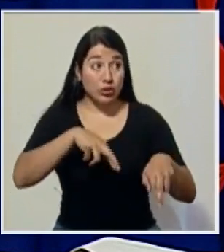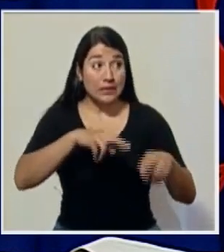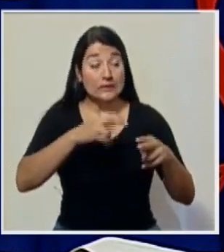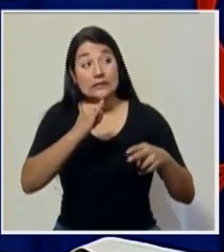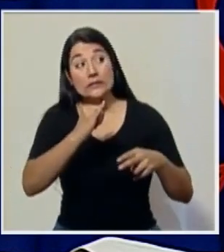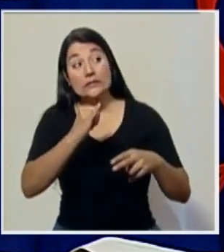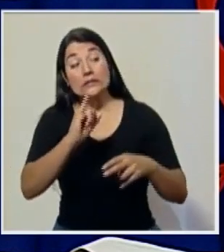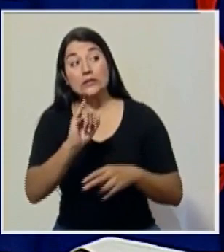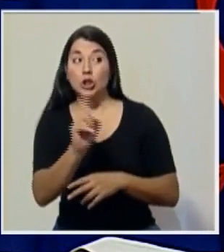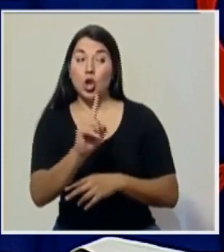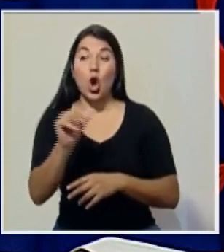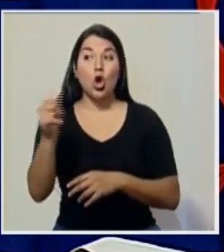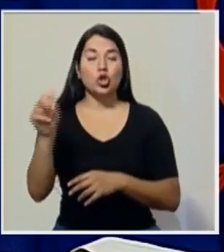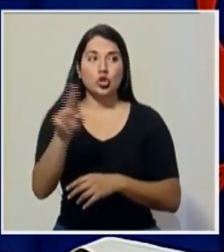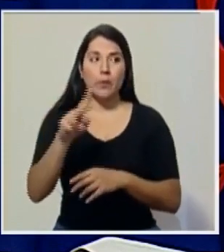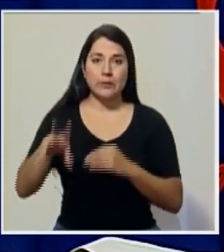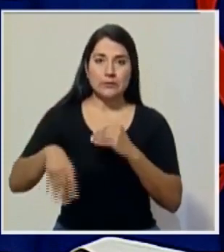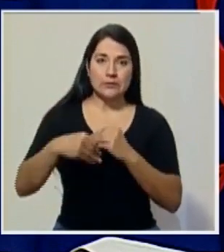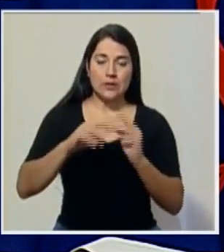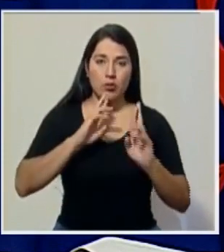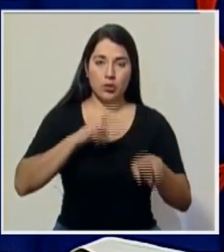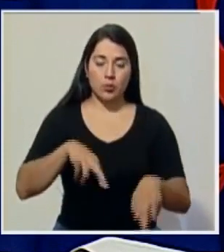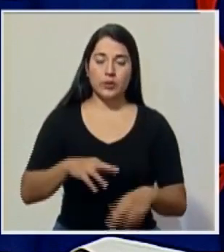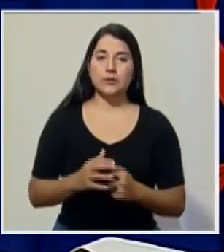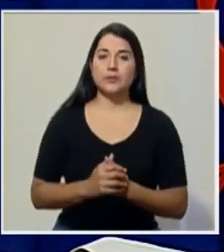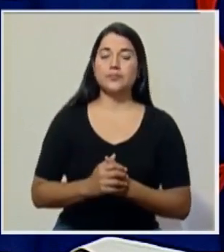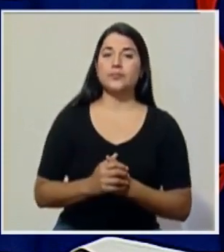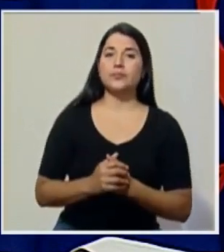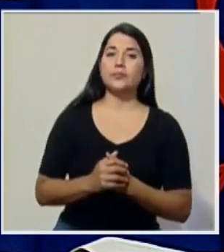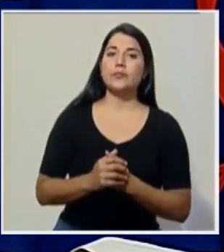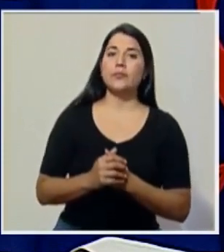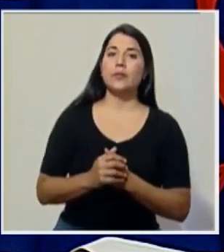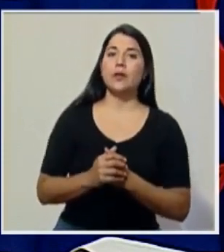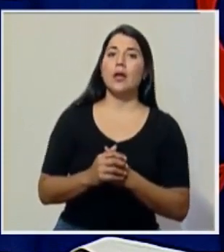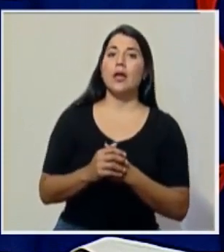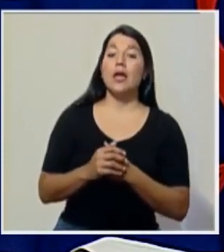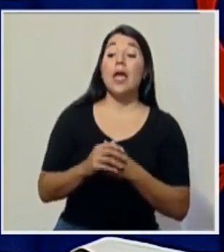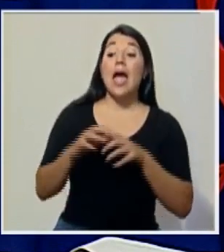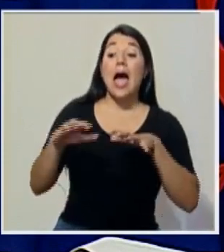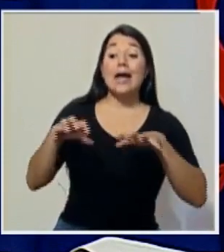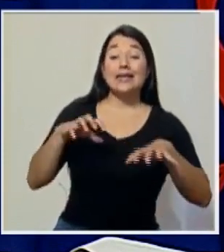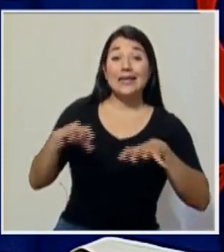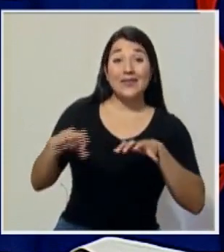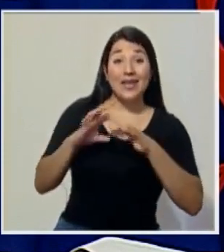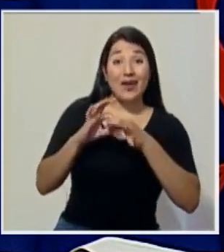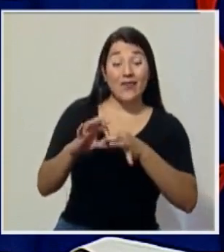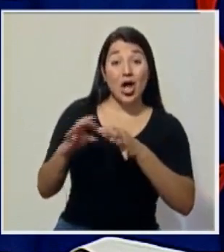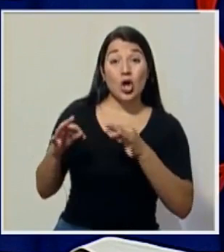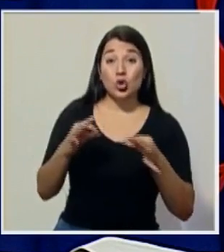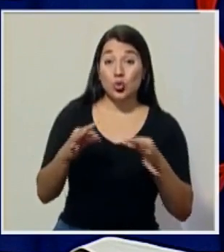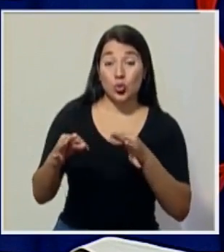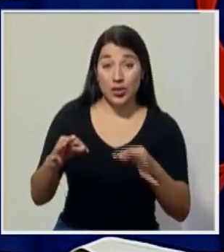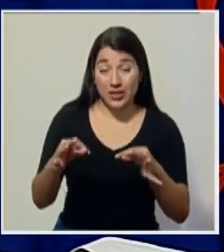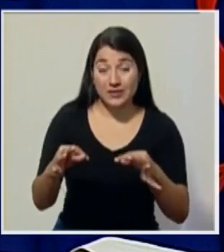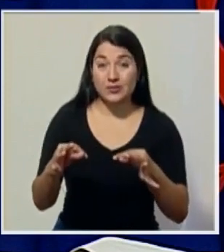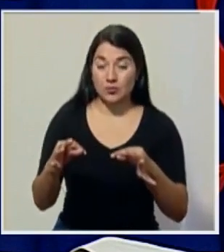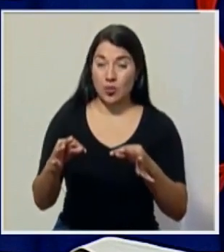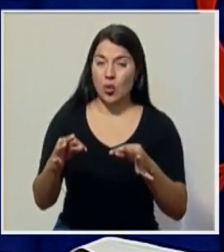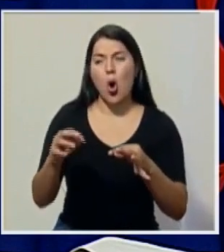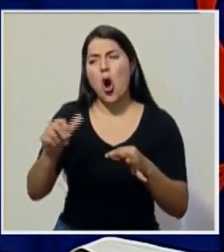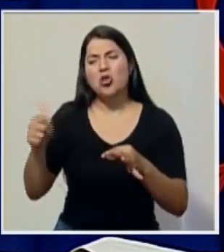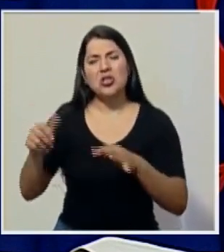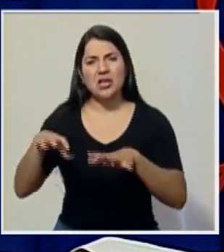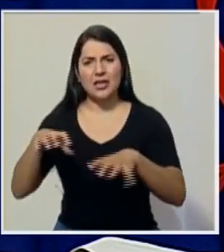jerarcas. Ok. En la actividad turística y todas estas actividades económicas, pero sobre todo